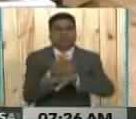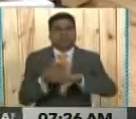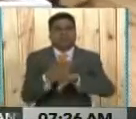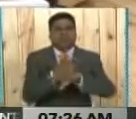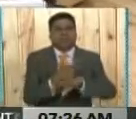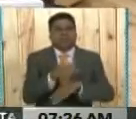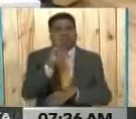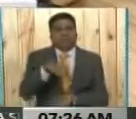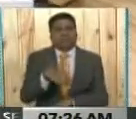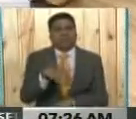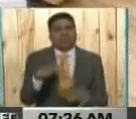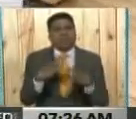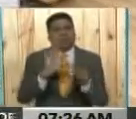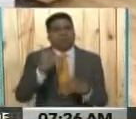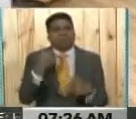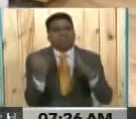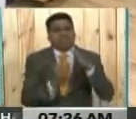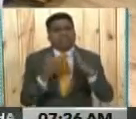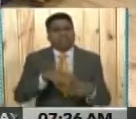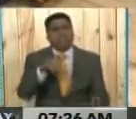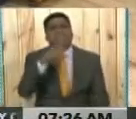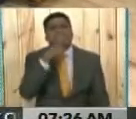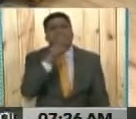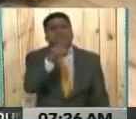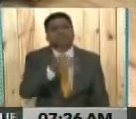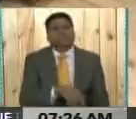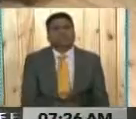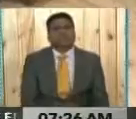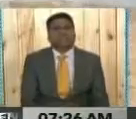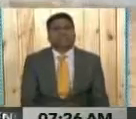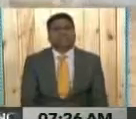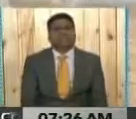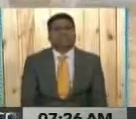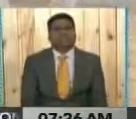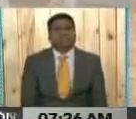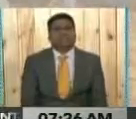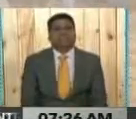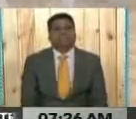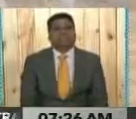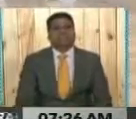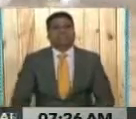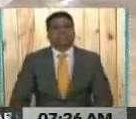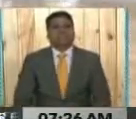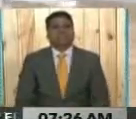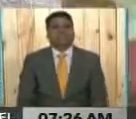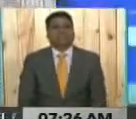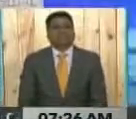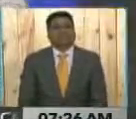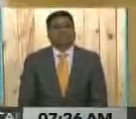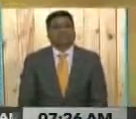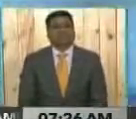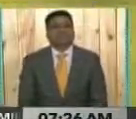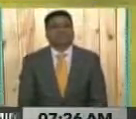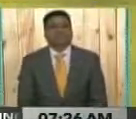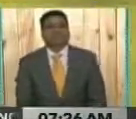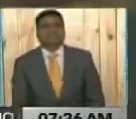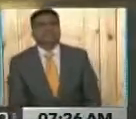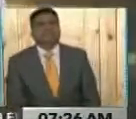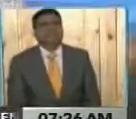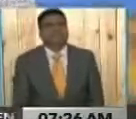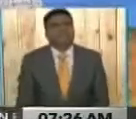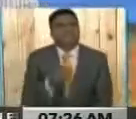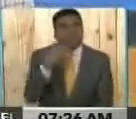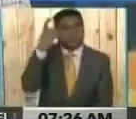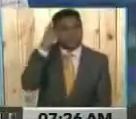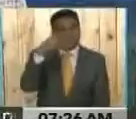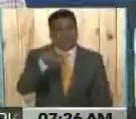otras instituciones. Tenemos una pregunta con nuestro compañero Hernán Canorea. Adelante, Hernán. Gracias, hermano. Buenos días, ministro. Mire, fíjese